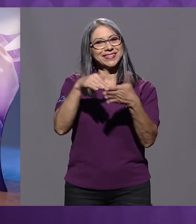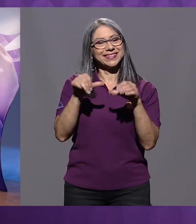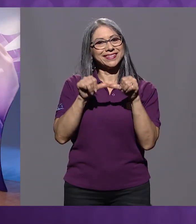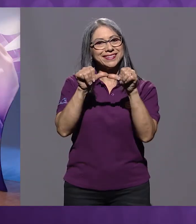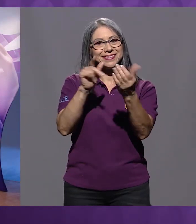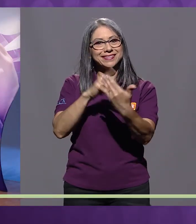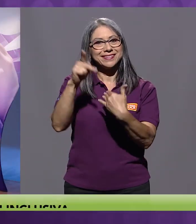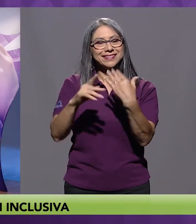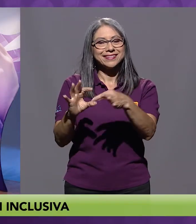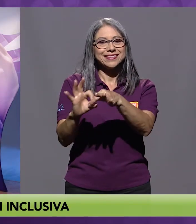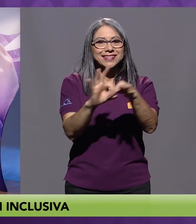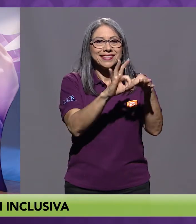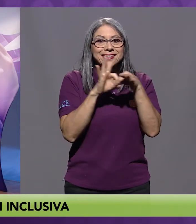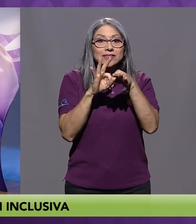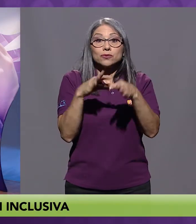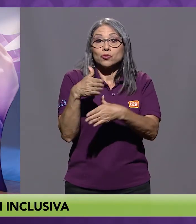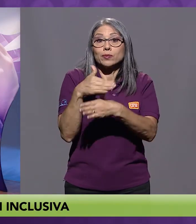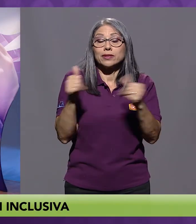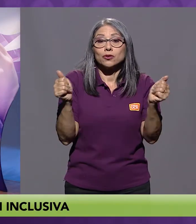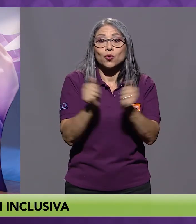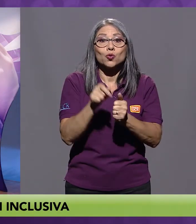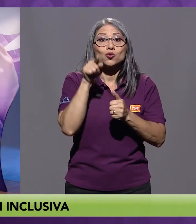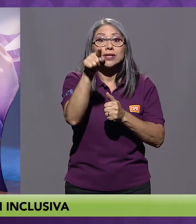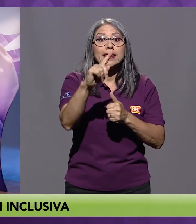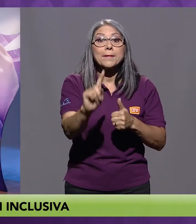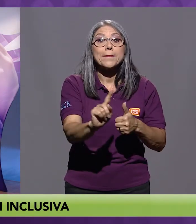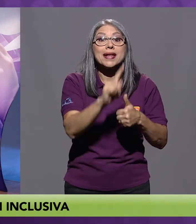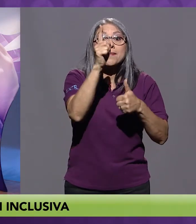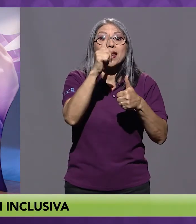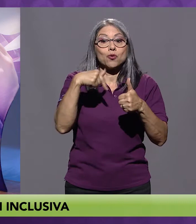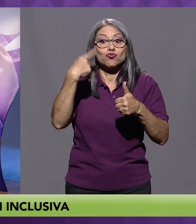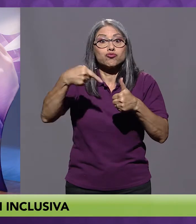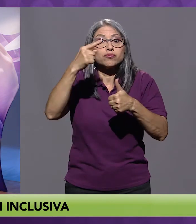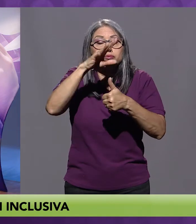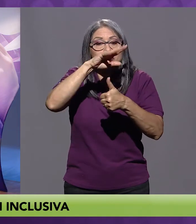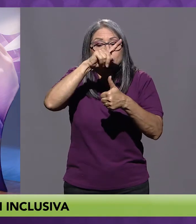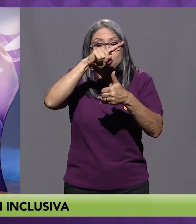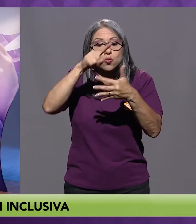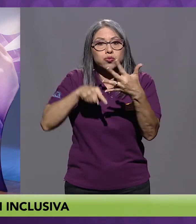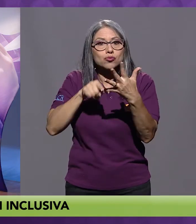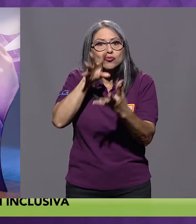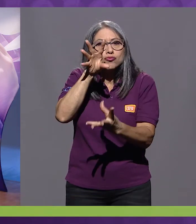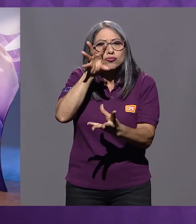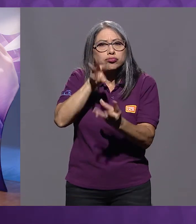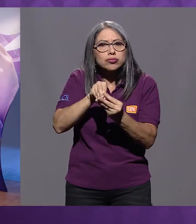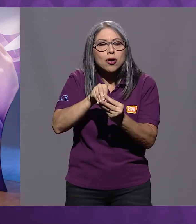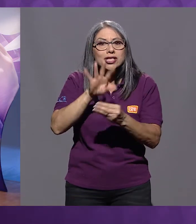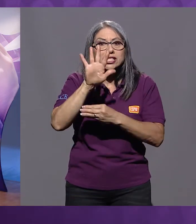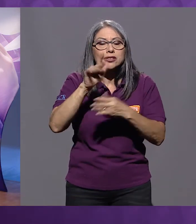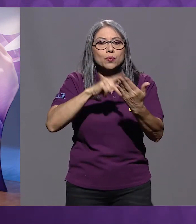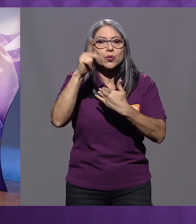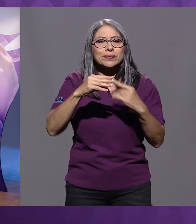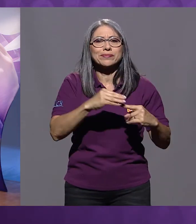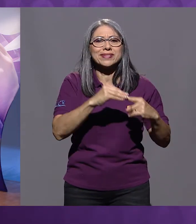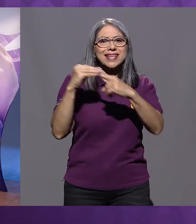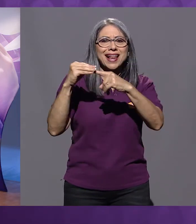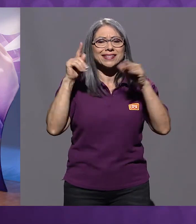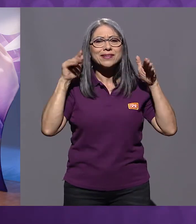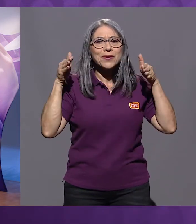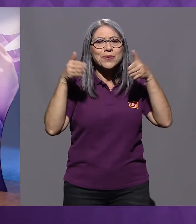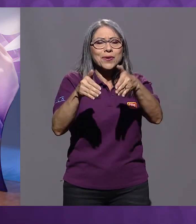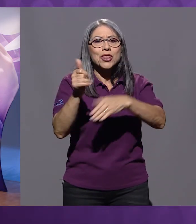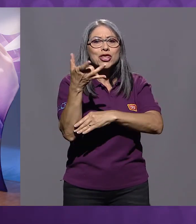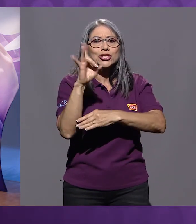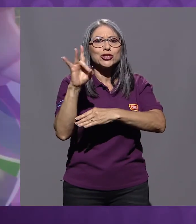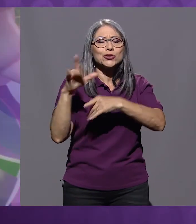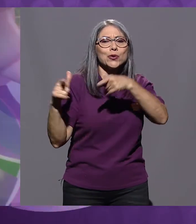Estamos de regreso en Nexos compartiendo con usted el primero de 5 programas especiales dedicados al 18º aniversario del